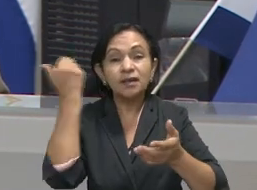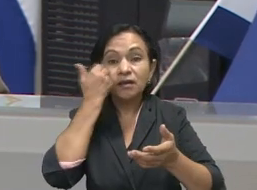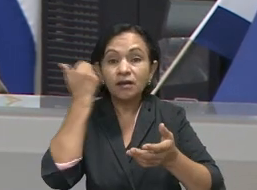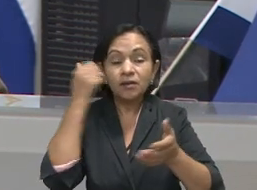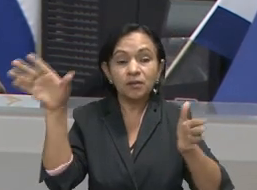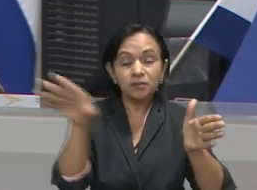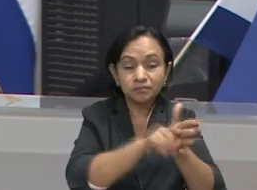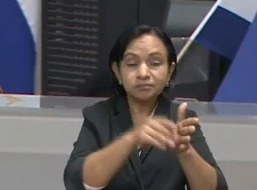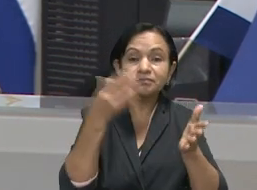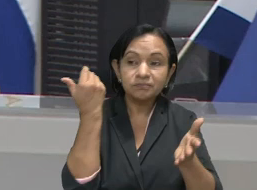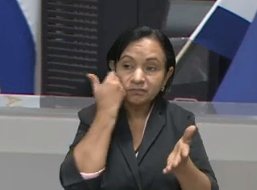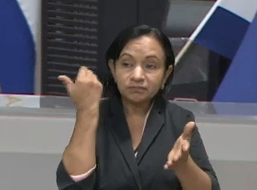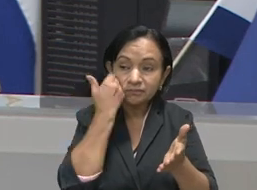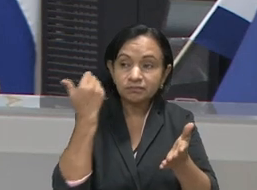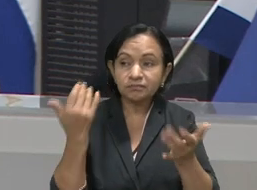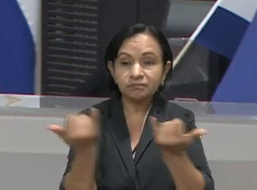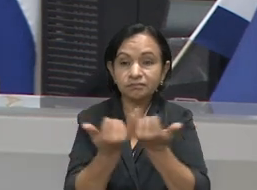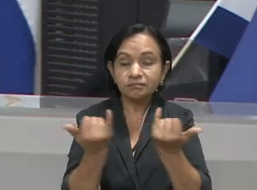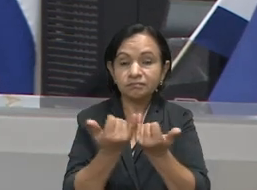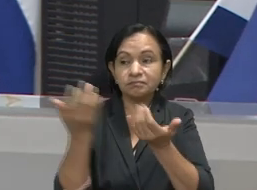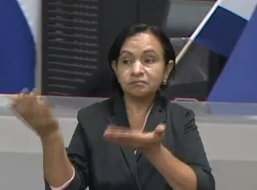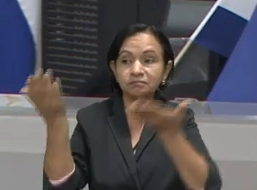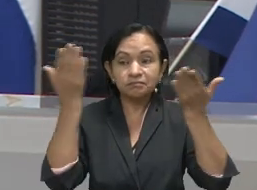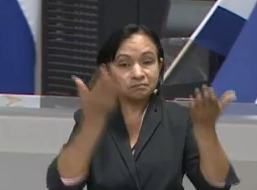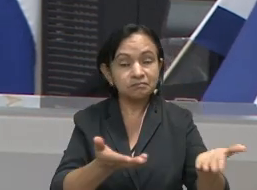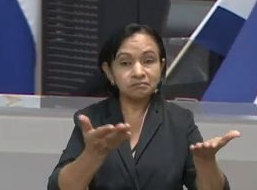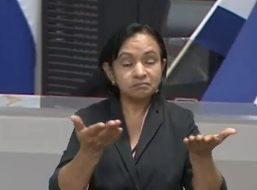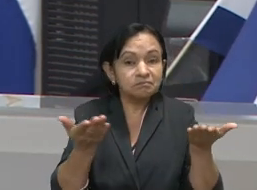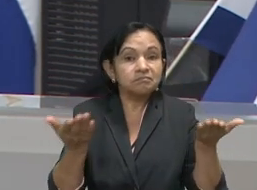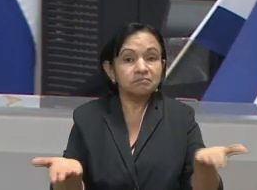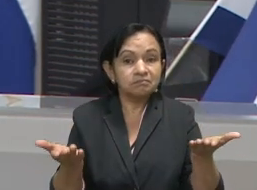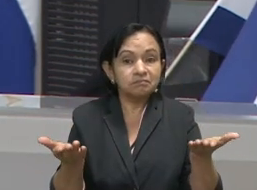enfermedades, epidemias. Nos trajeron